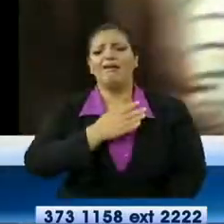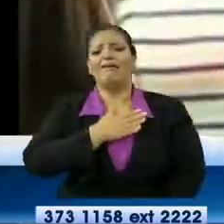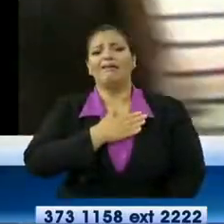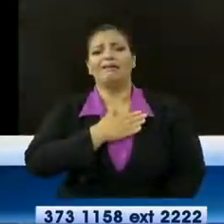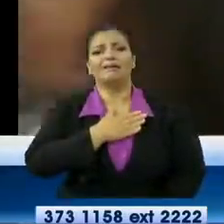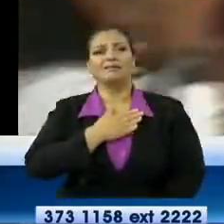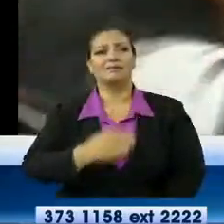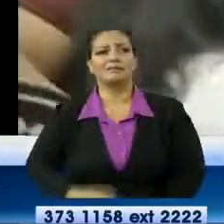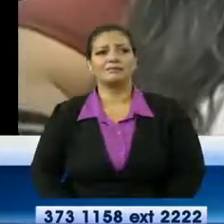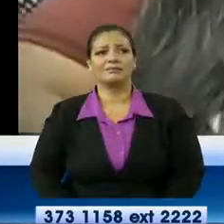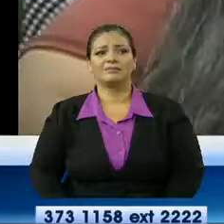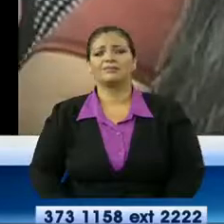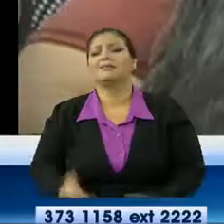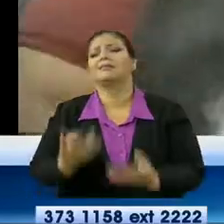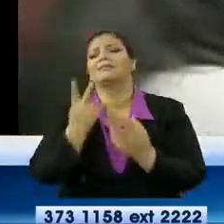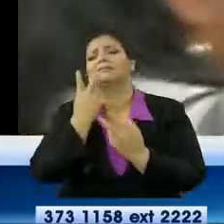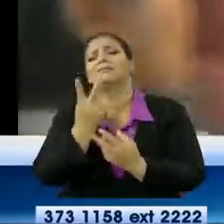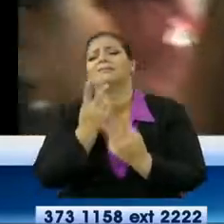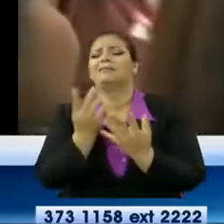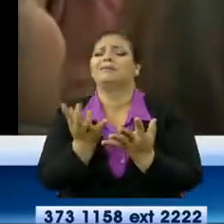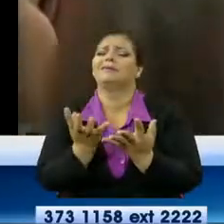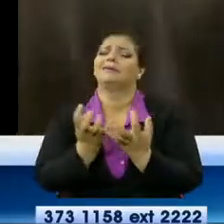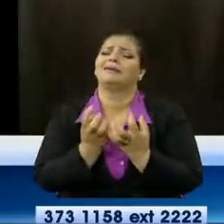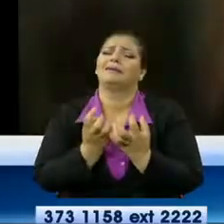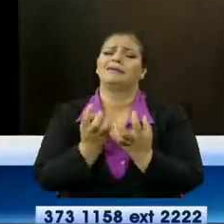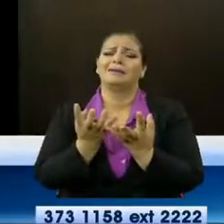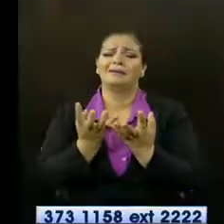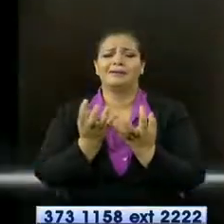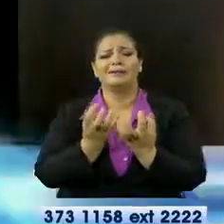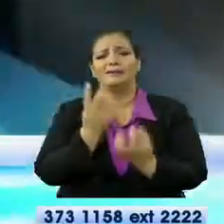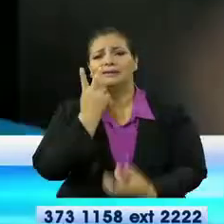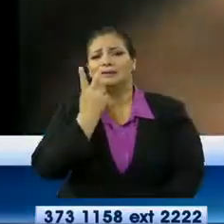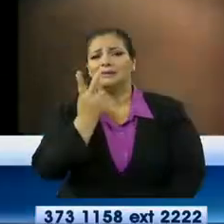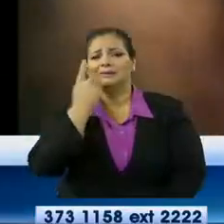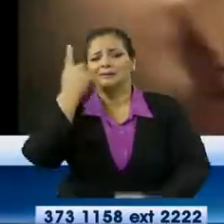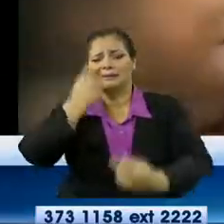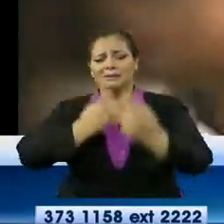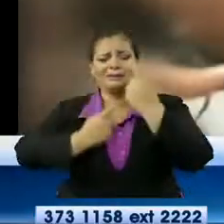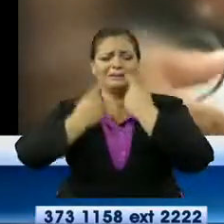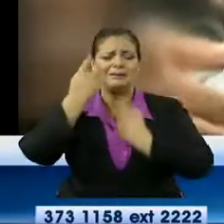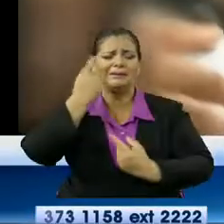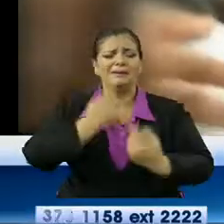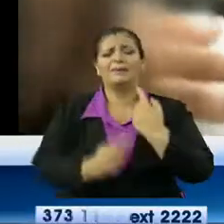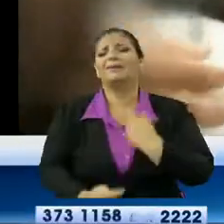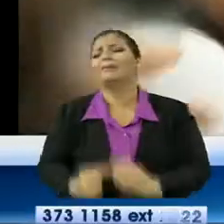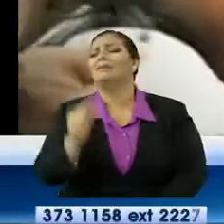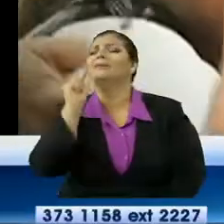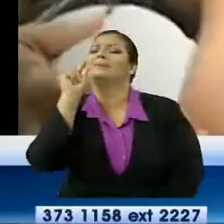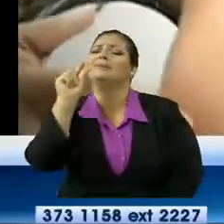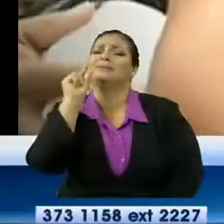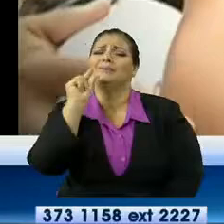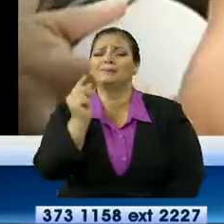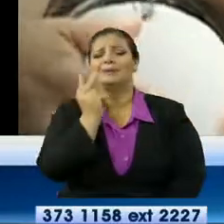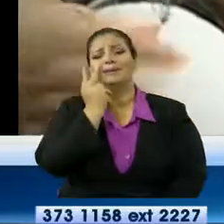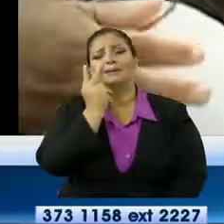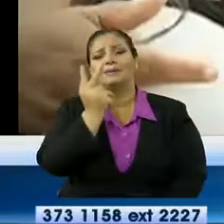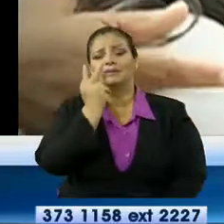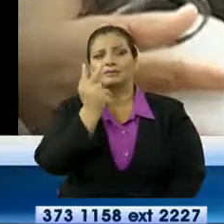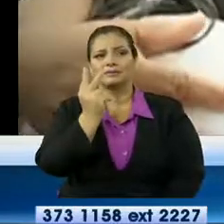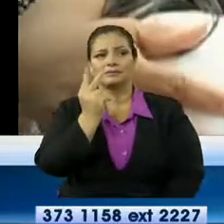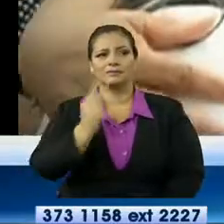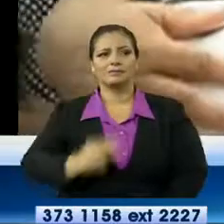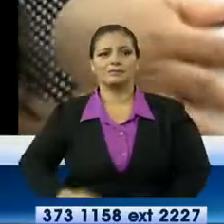lo quiere ver. Un ratito, nada más. Solo lo quiere ver. Quieren verlo,